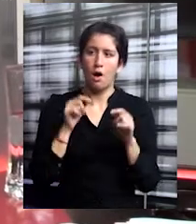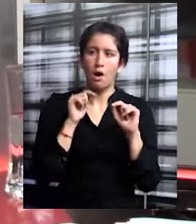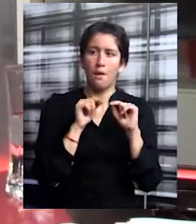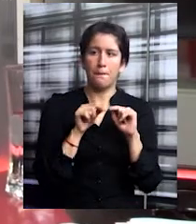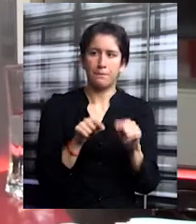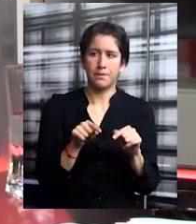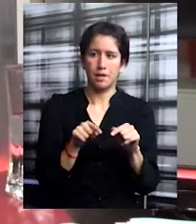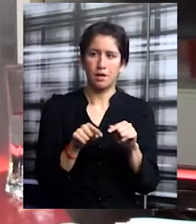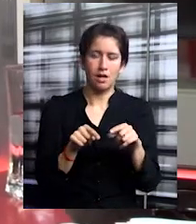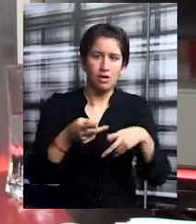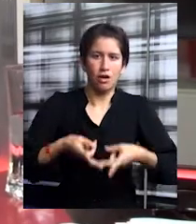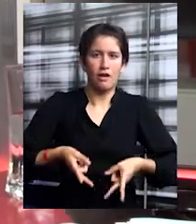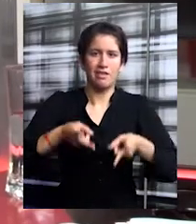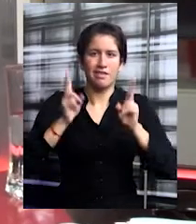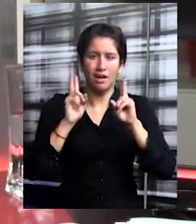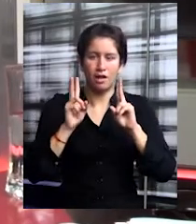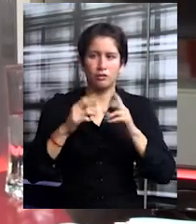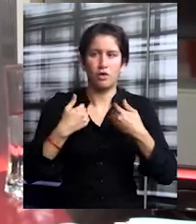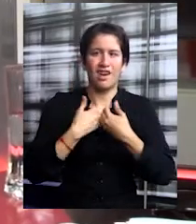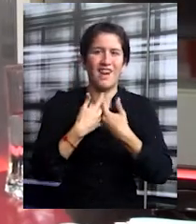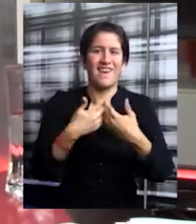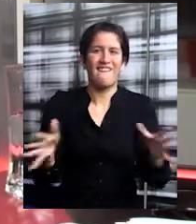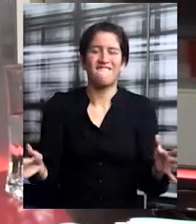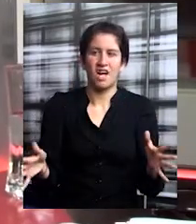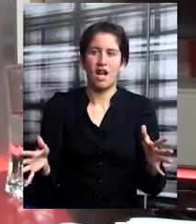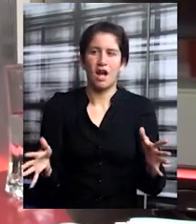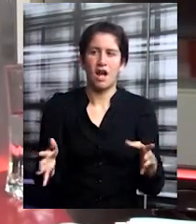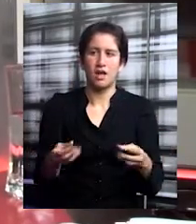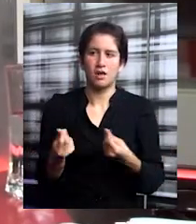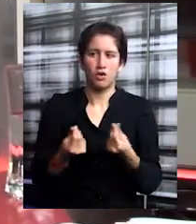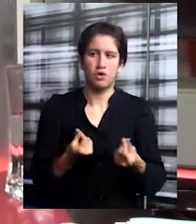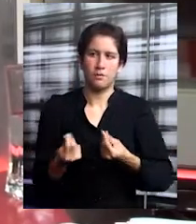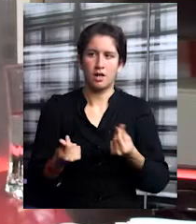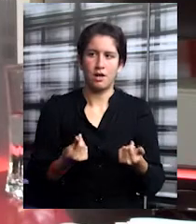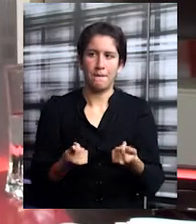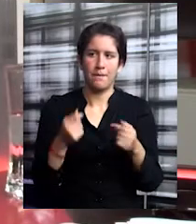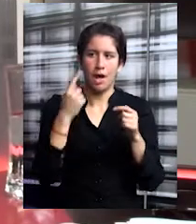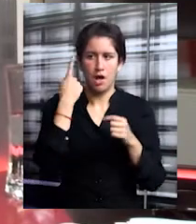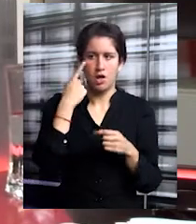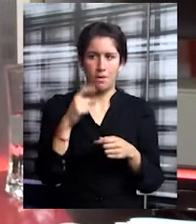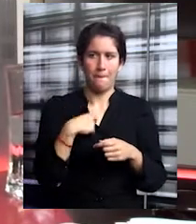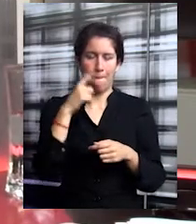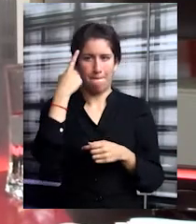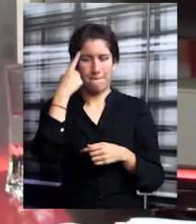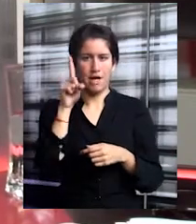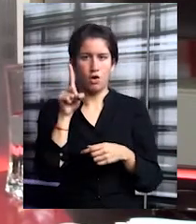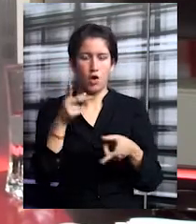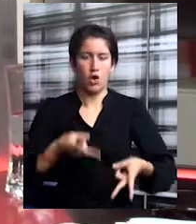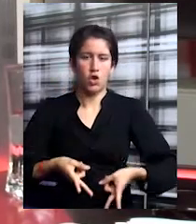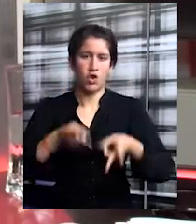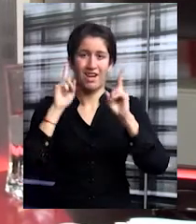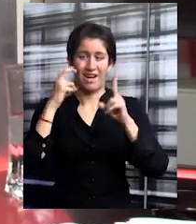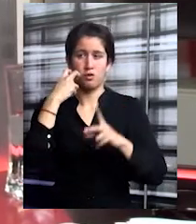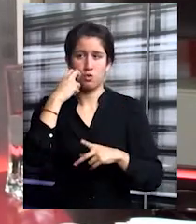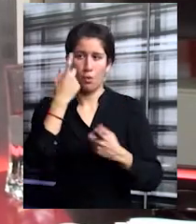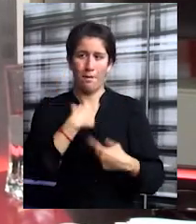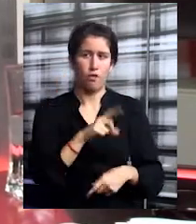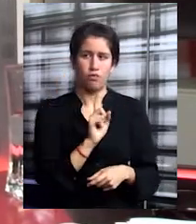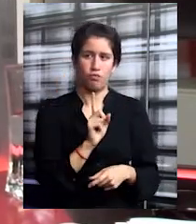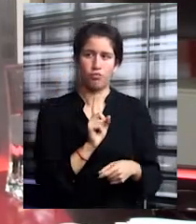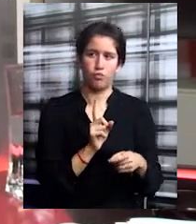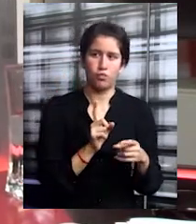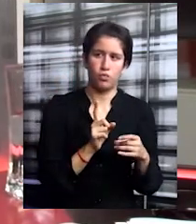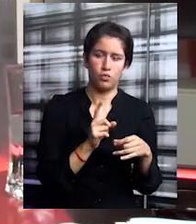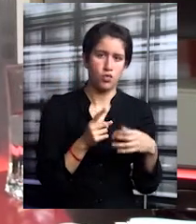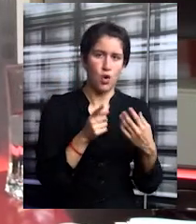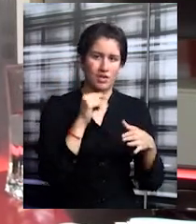liberales. Derecho a libertad económica, derecho a propiedad. Pero los otros derechos humanos no existen, o si bien existen, no están garantizados. Y